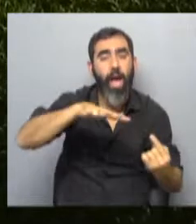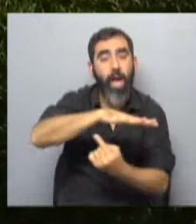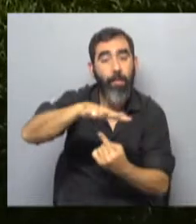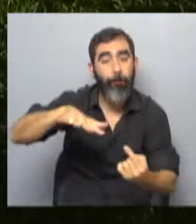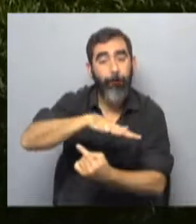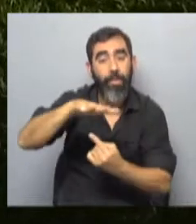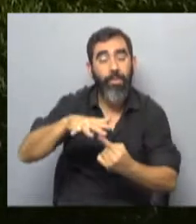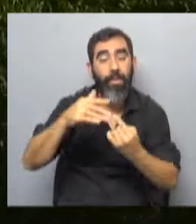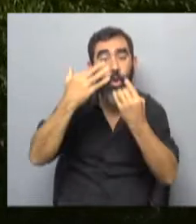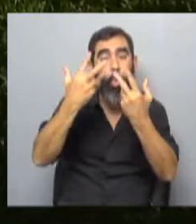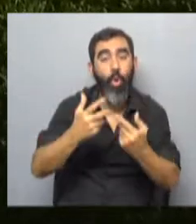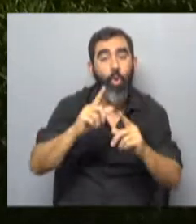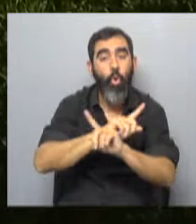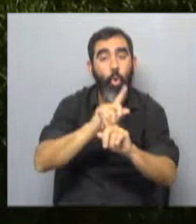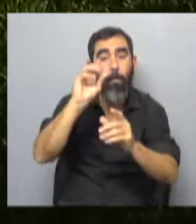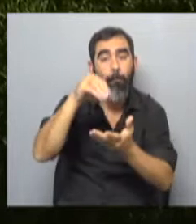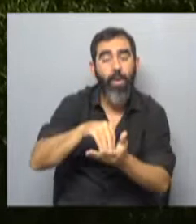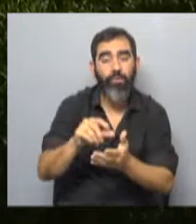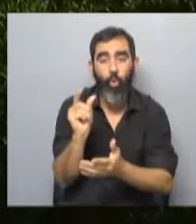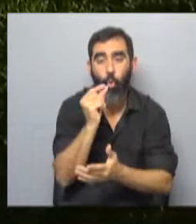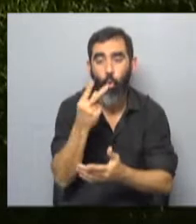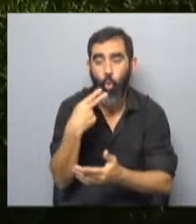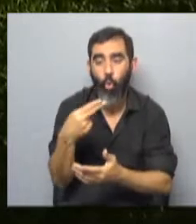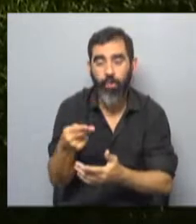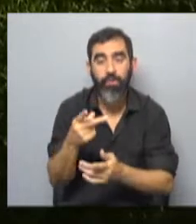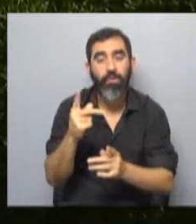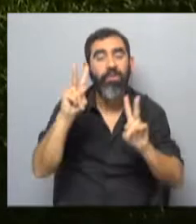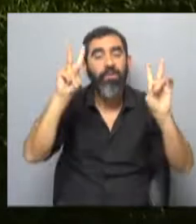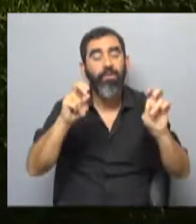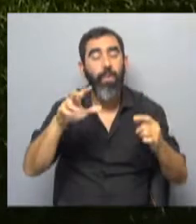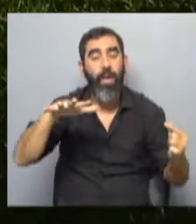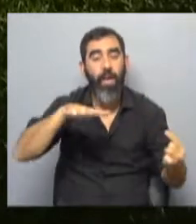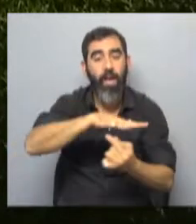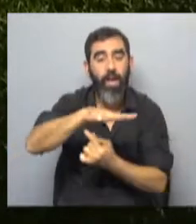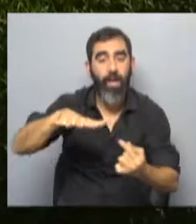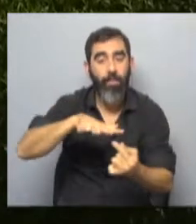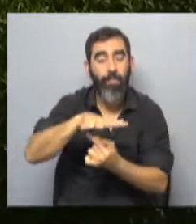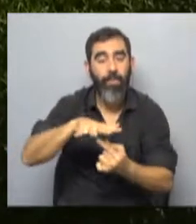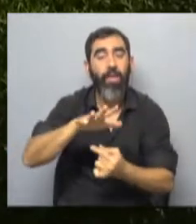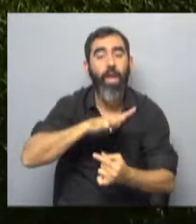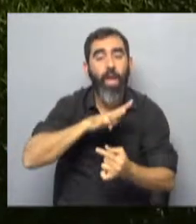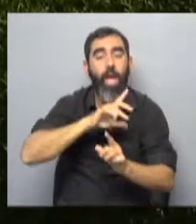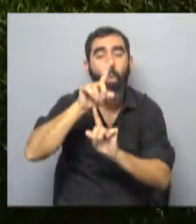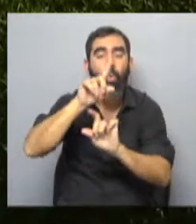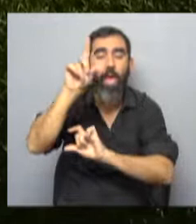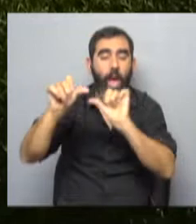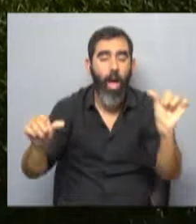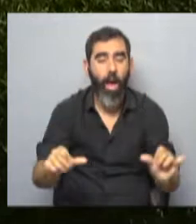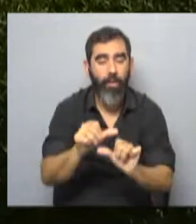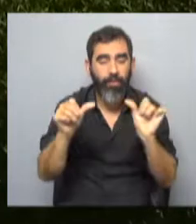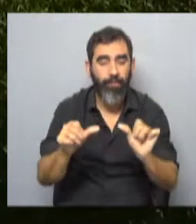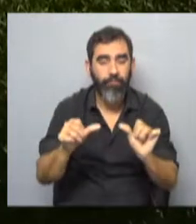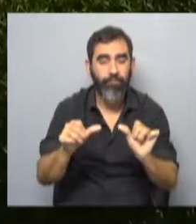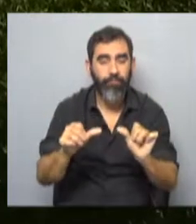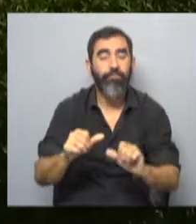la organización no más colillas que justamente una de sus prioridades es la temática medioambiental tiene prevista algunas actividades más allá de sus tareas